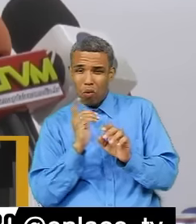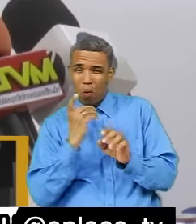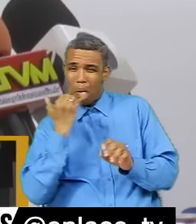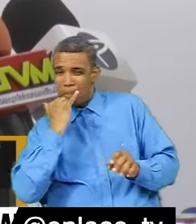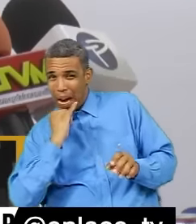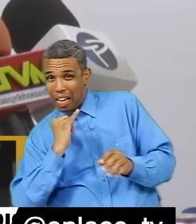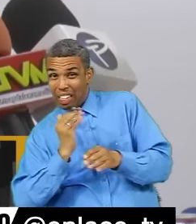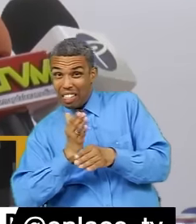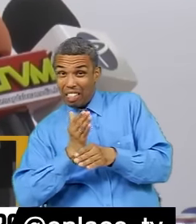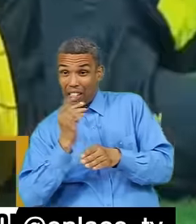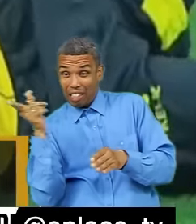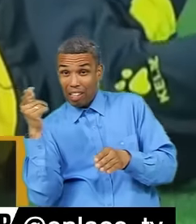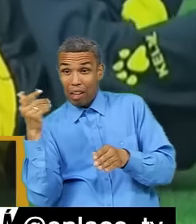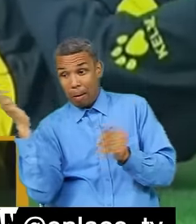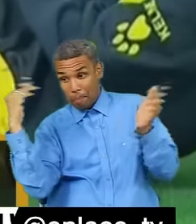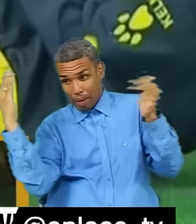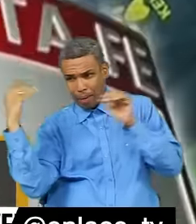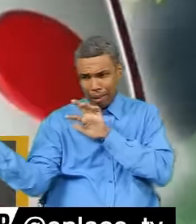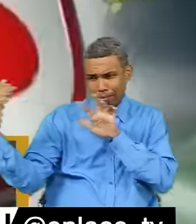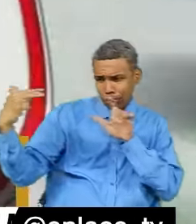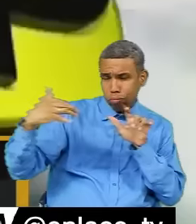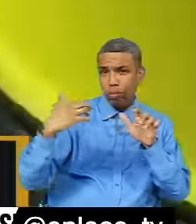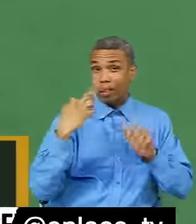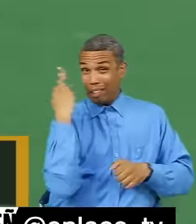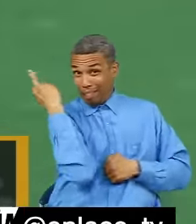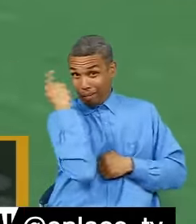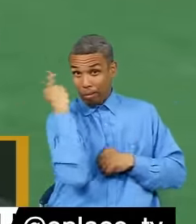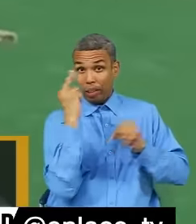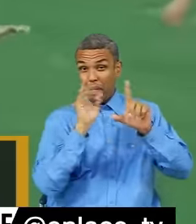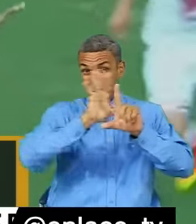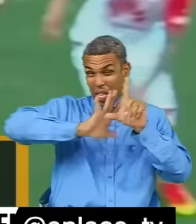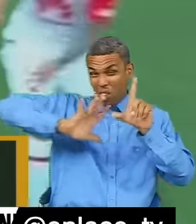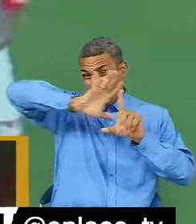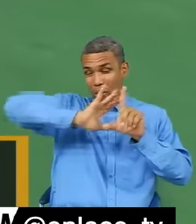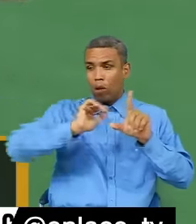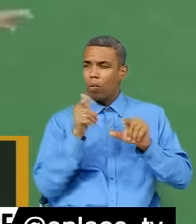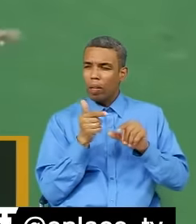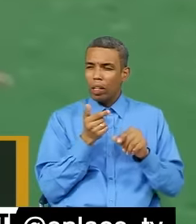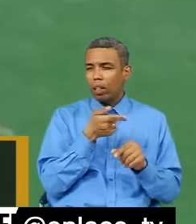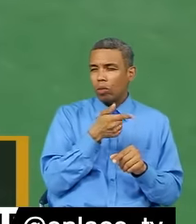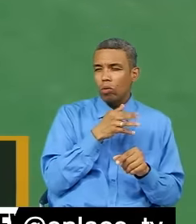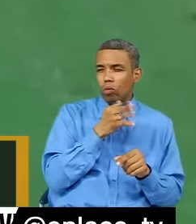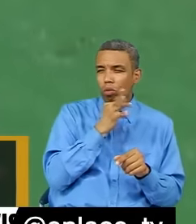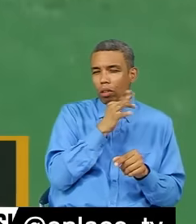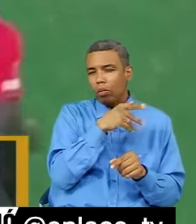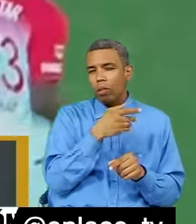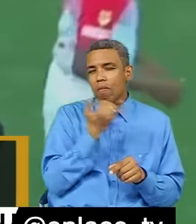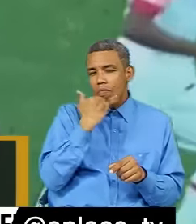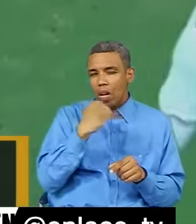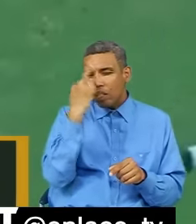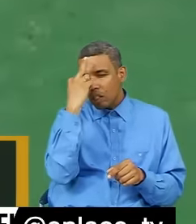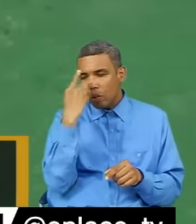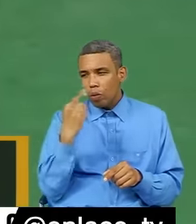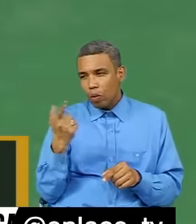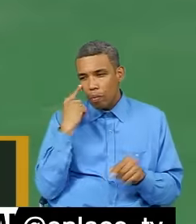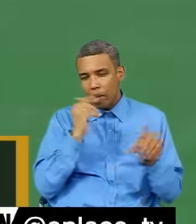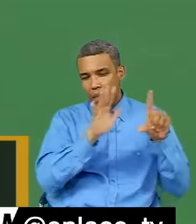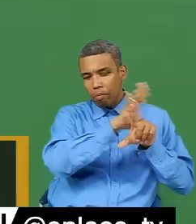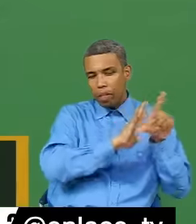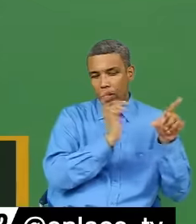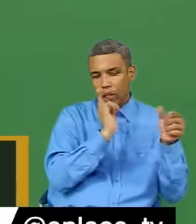hay que hacerlo en el campo de juego. Se repiten y uno lo que intenta es minimizar el error. Hay partidos donde hay